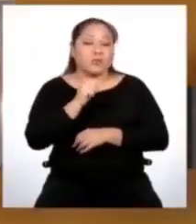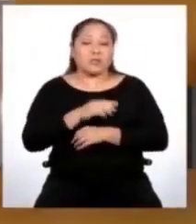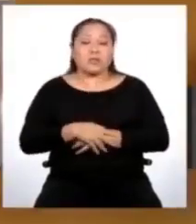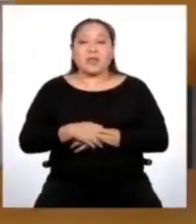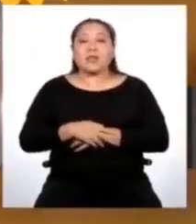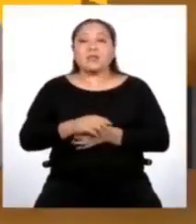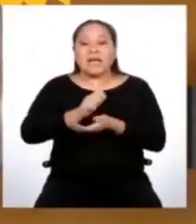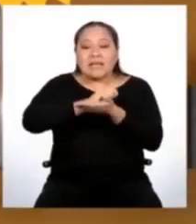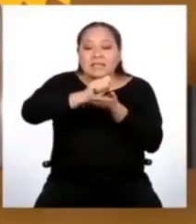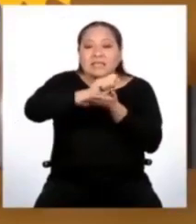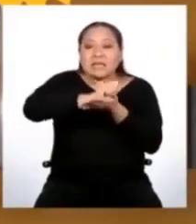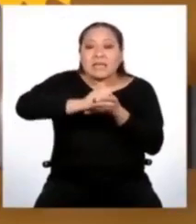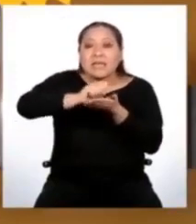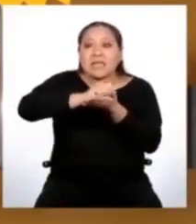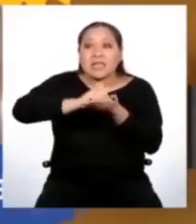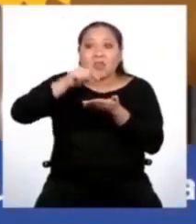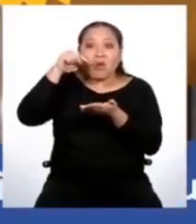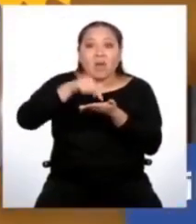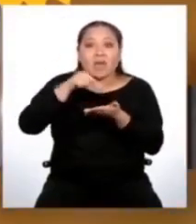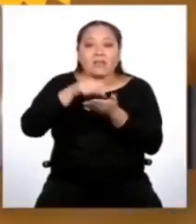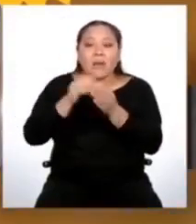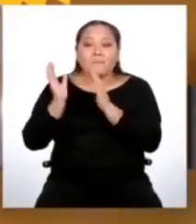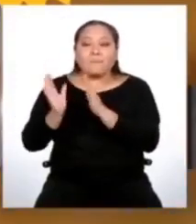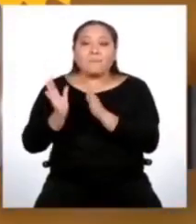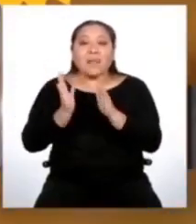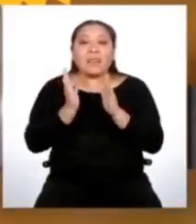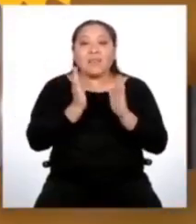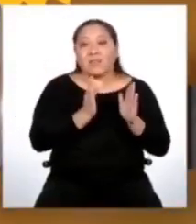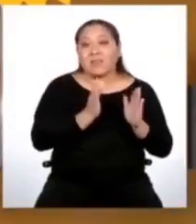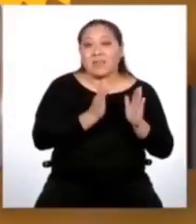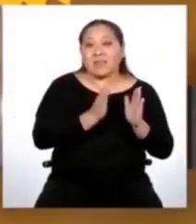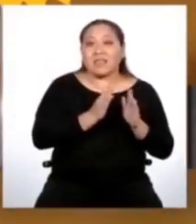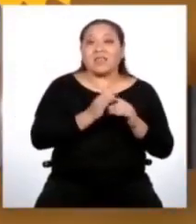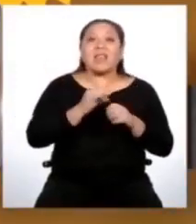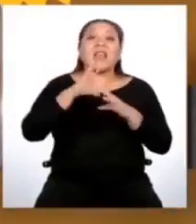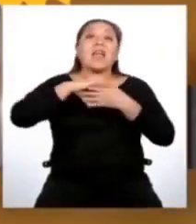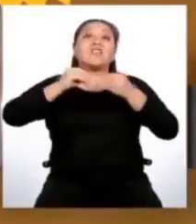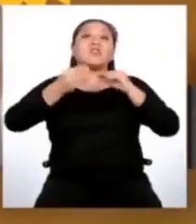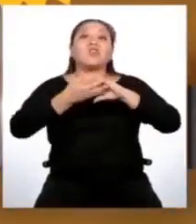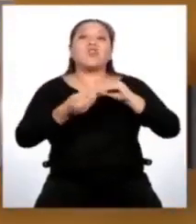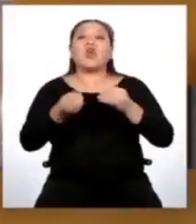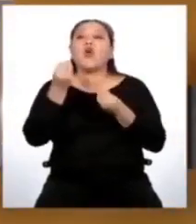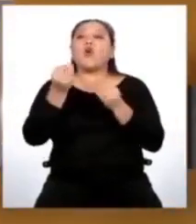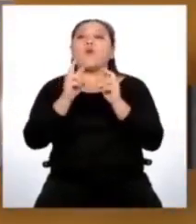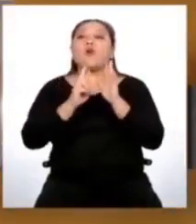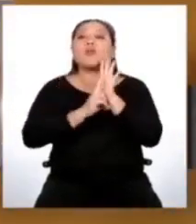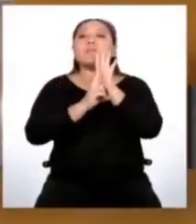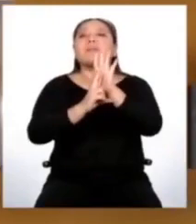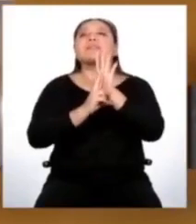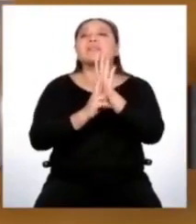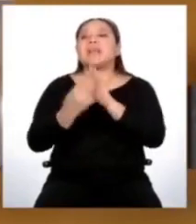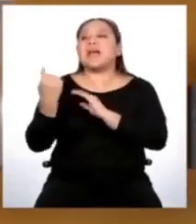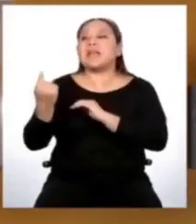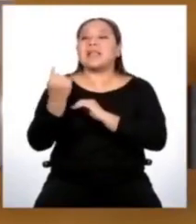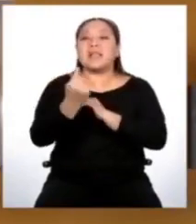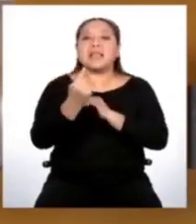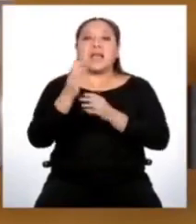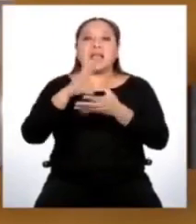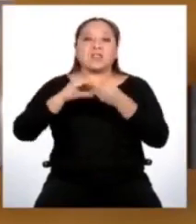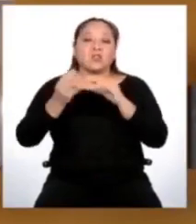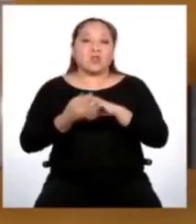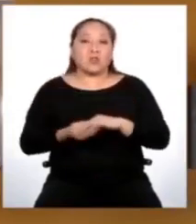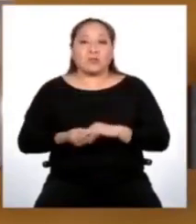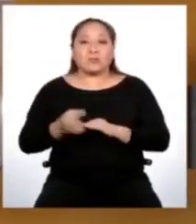teatral es un escrito que contiene la planificación de la historia que representarán los personajes de la obra. La historia que cuenta el guión